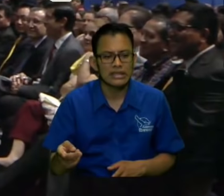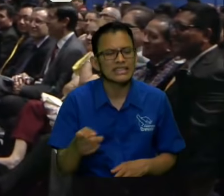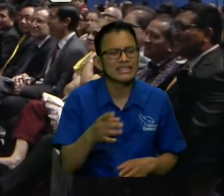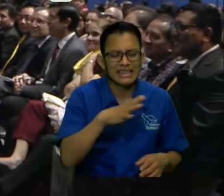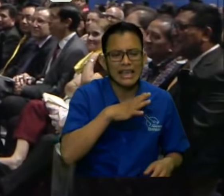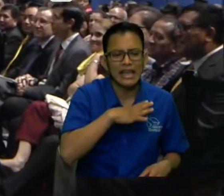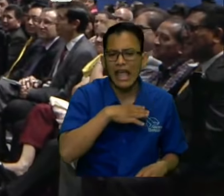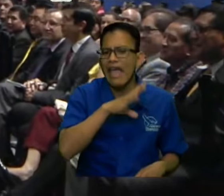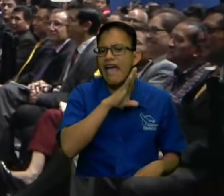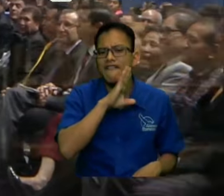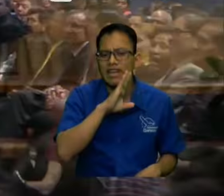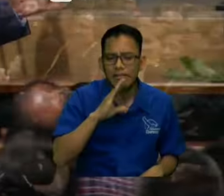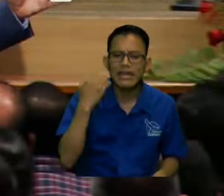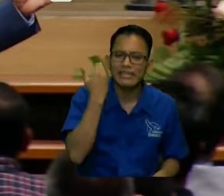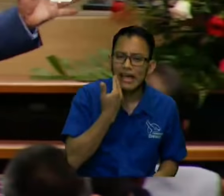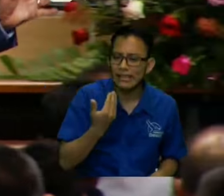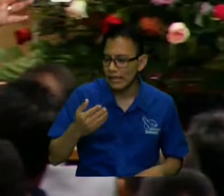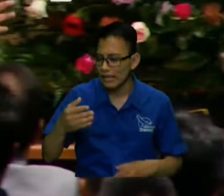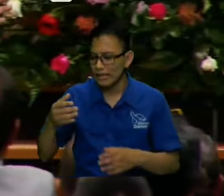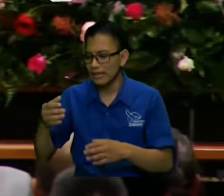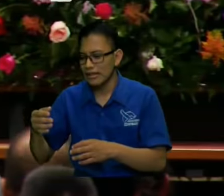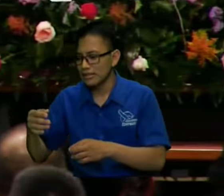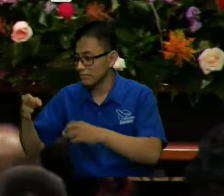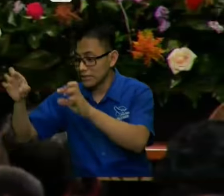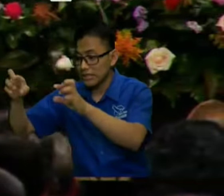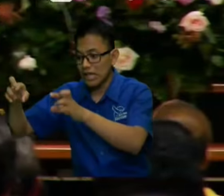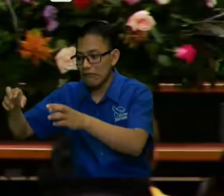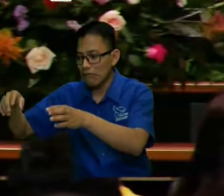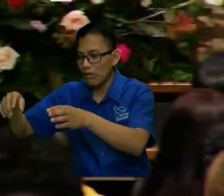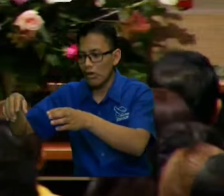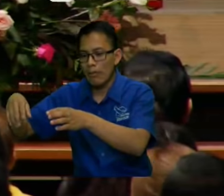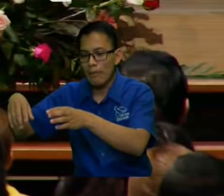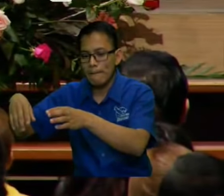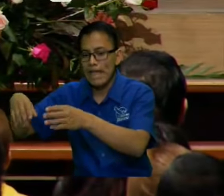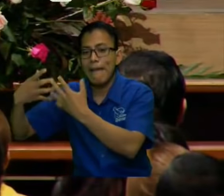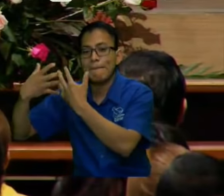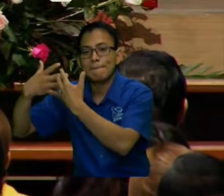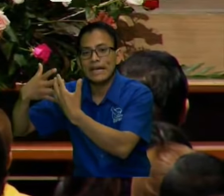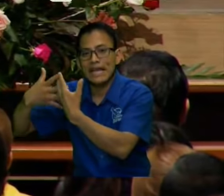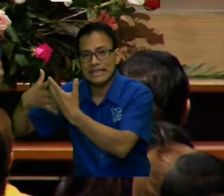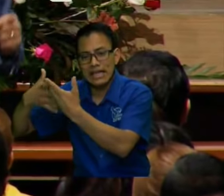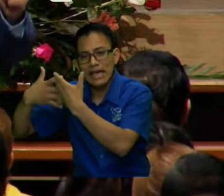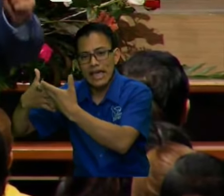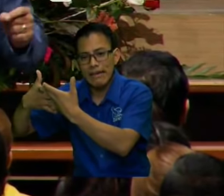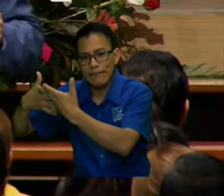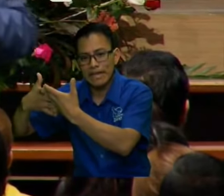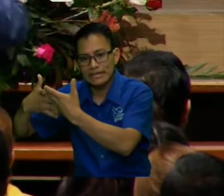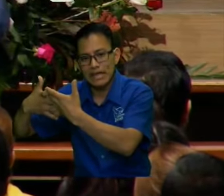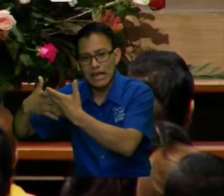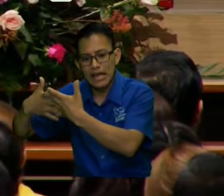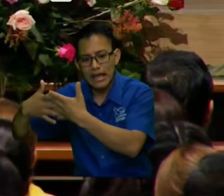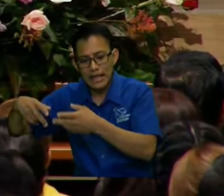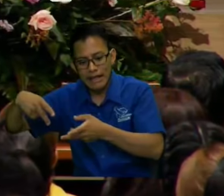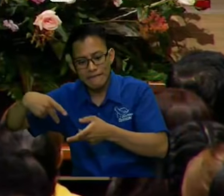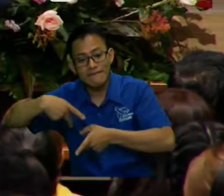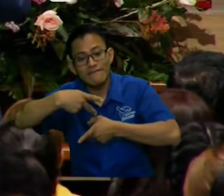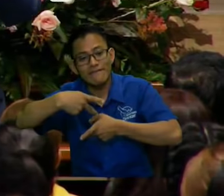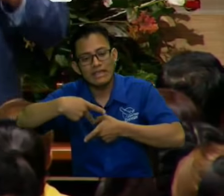¿verdad? Entonces le dice a las 100 personas: ustedes van a participar de un proyecto de un